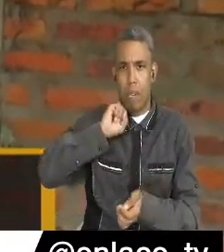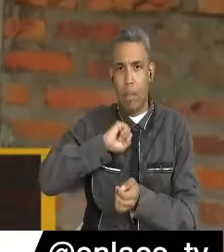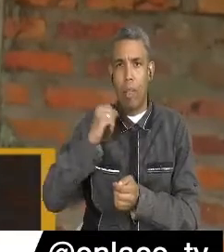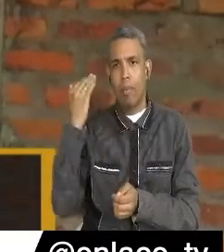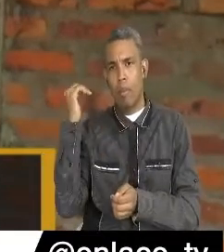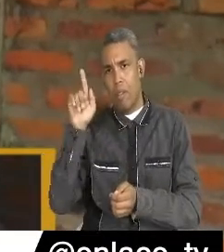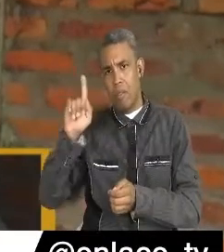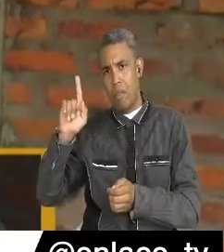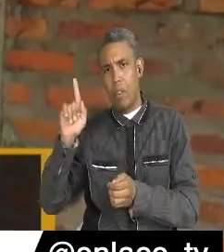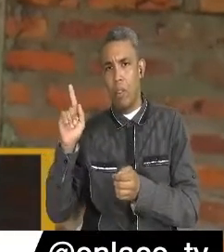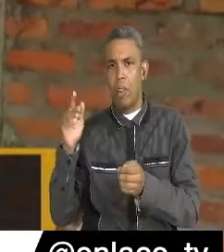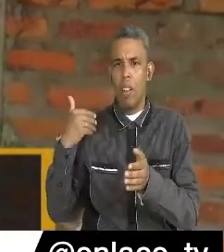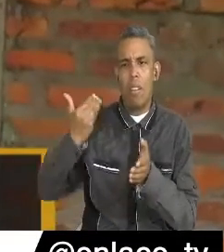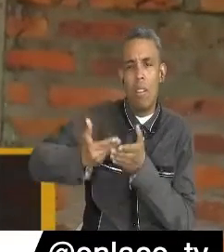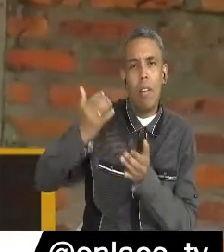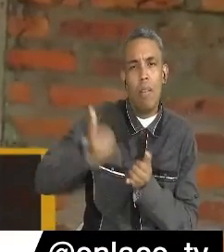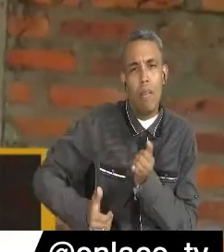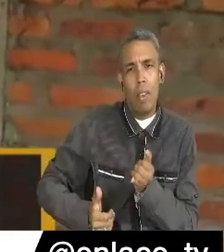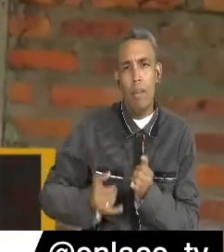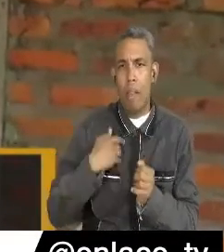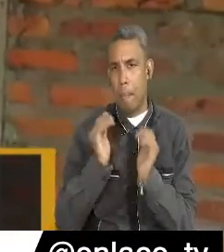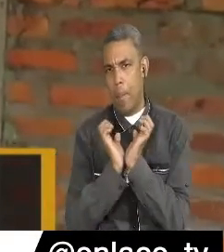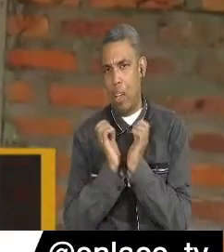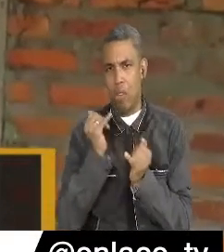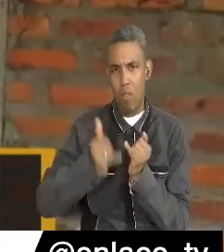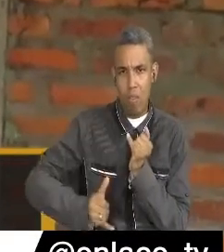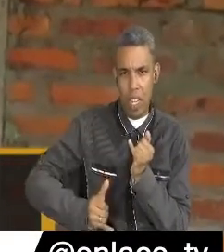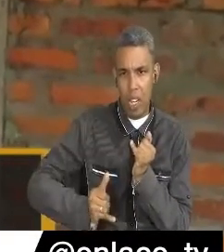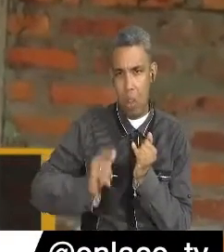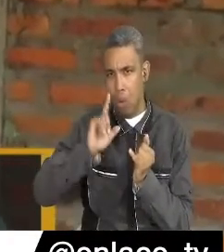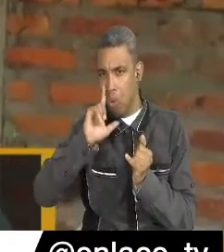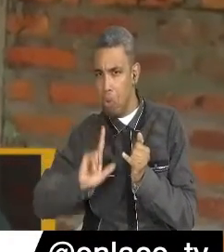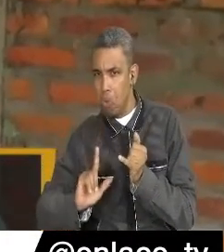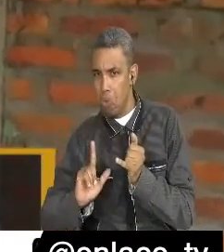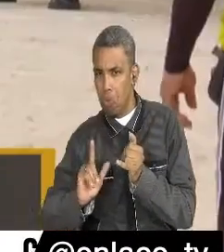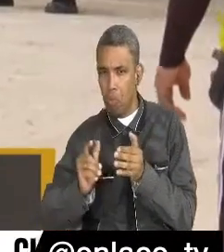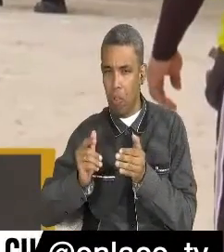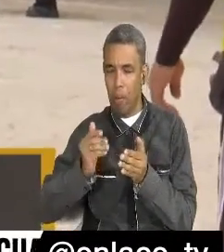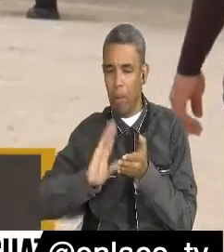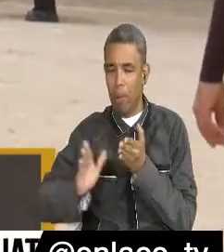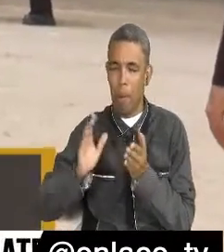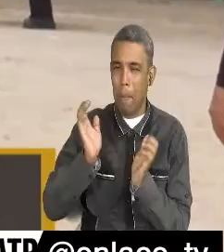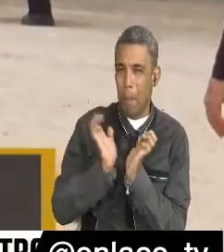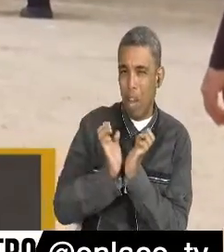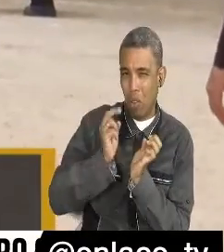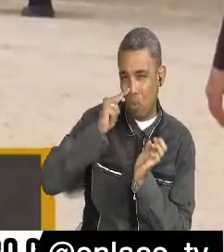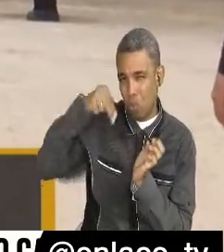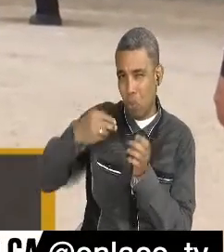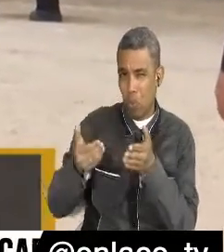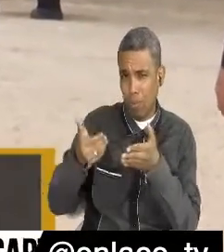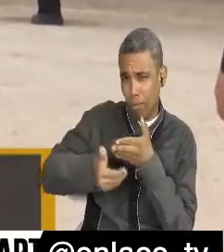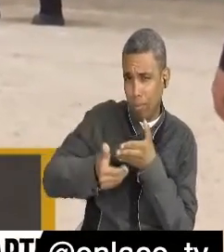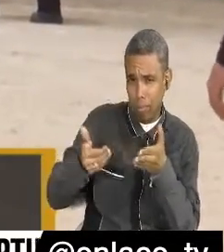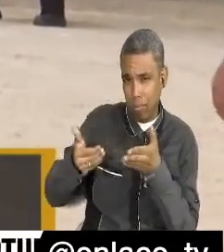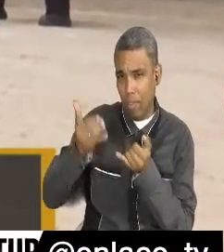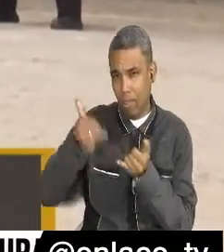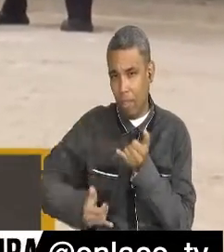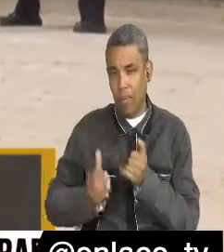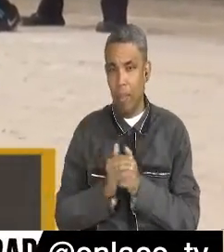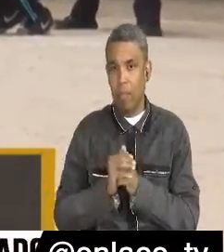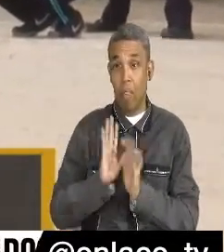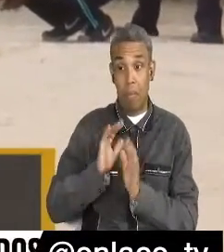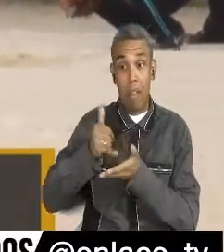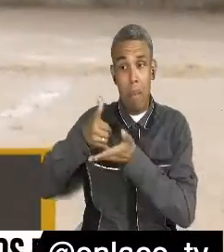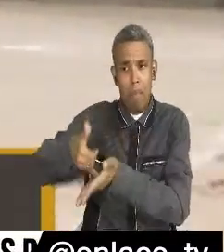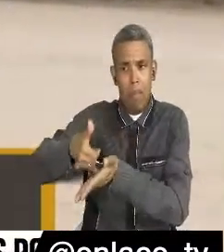febrero, termina a finales de mayo, principios de junio, con su premiación normal, y en el segundo semestre